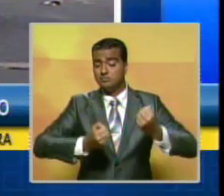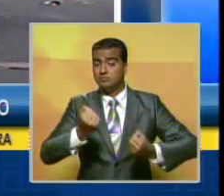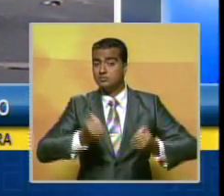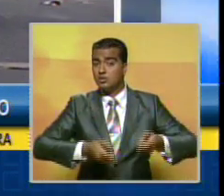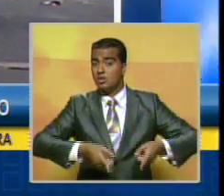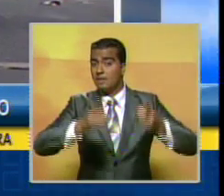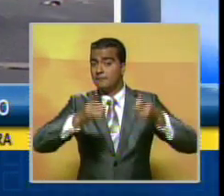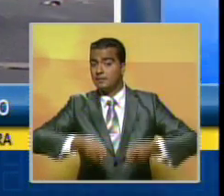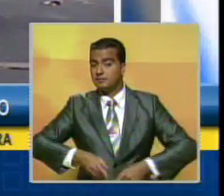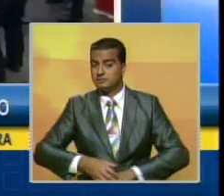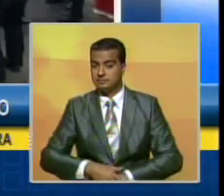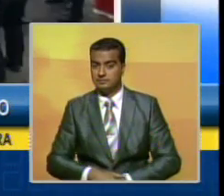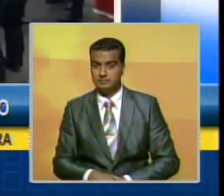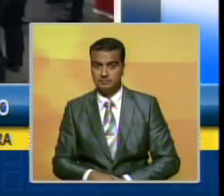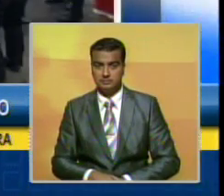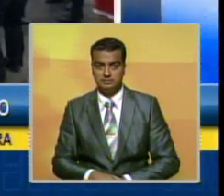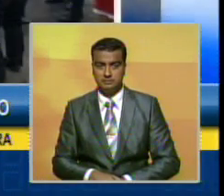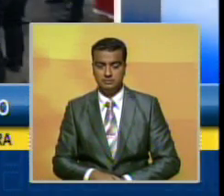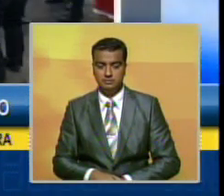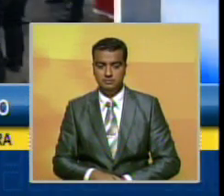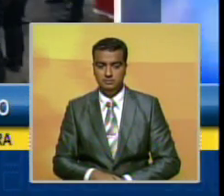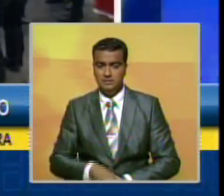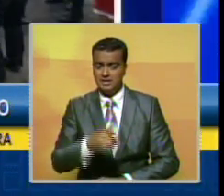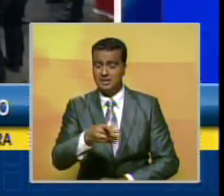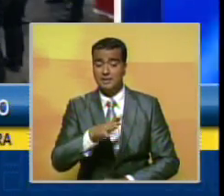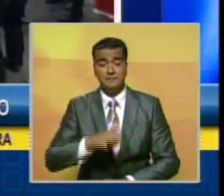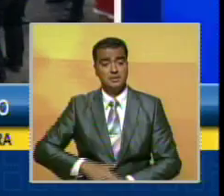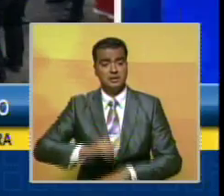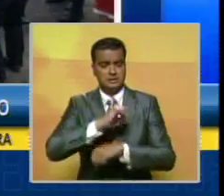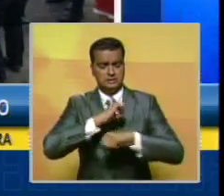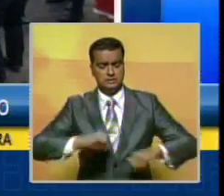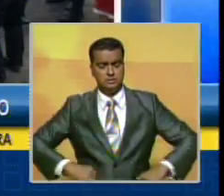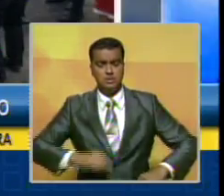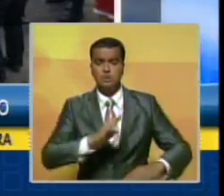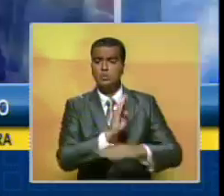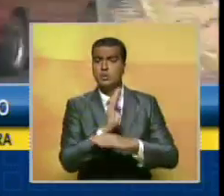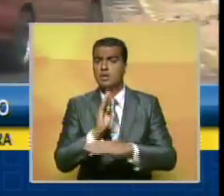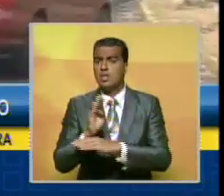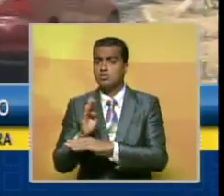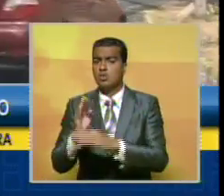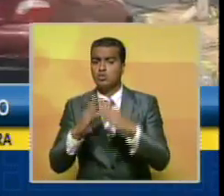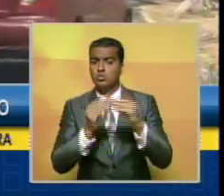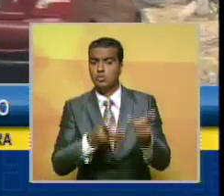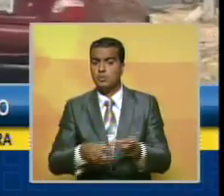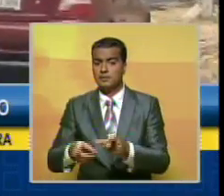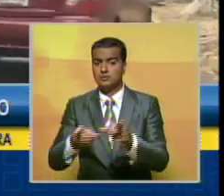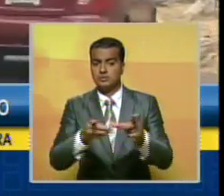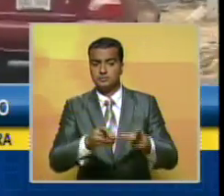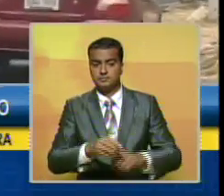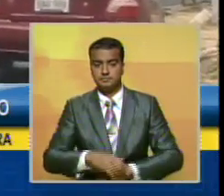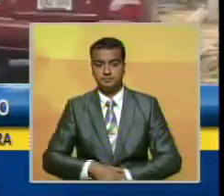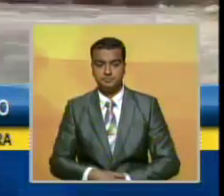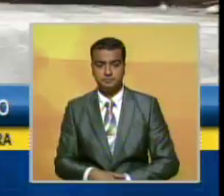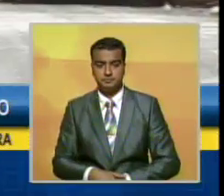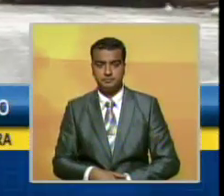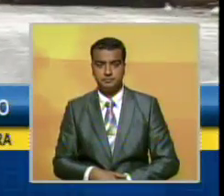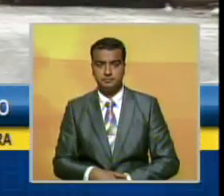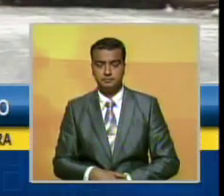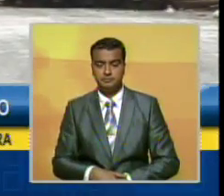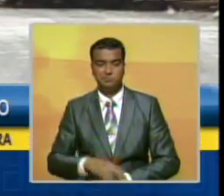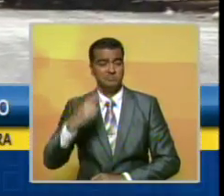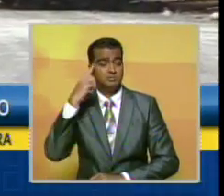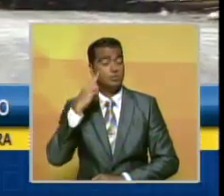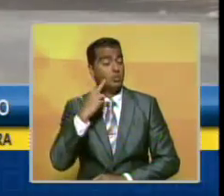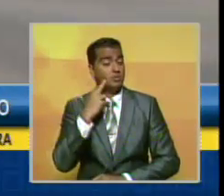La Mora y Las Mercedes de Cabudare se encuentran efectivos de seguridad resguardando la zona, mientras que en el estado